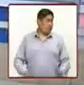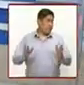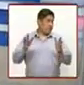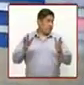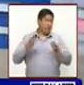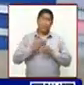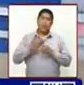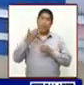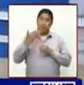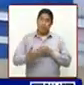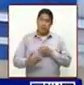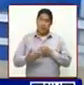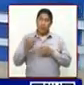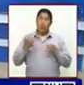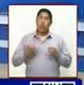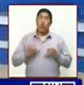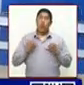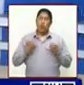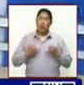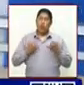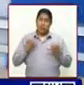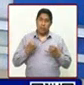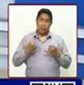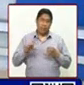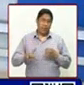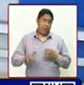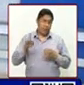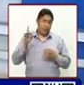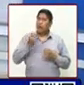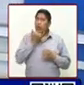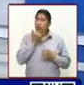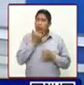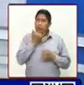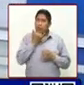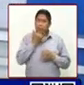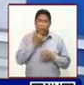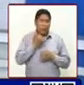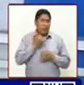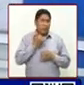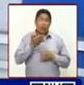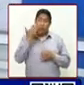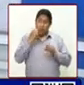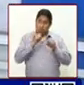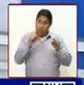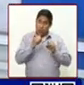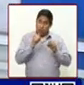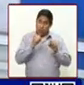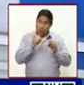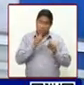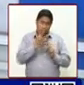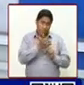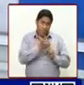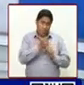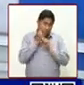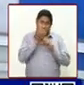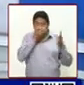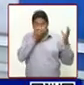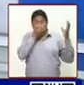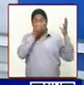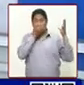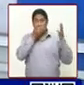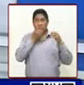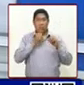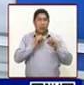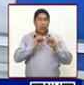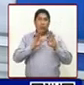terminado la pesadilla, sí, de este joven que ha sido encontrado por la policía, pero sin embargo continúan las investigaciones, porque no está nada